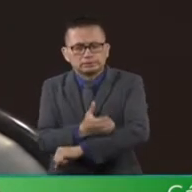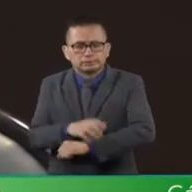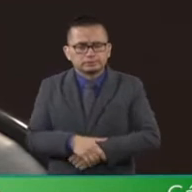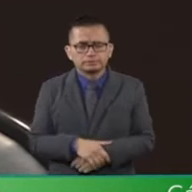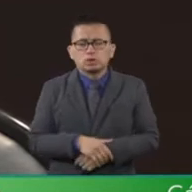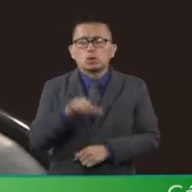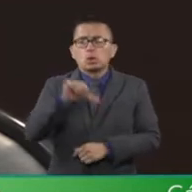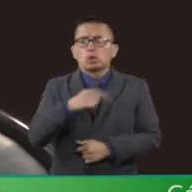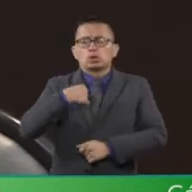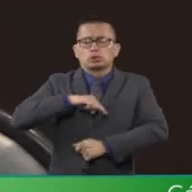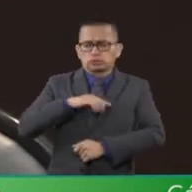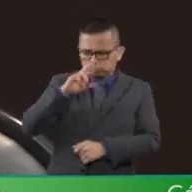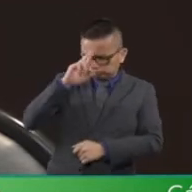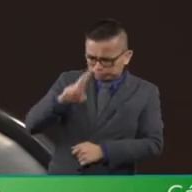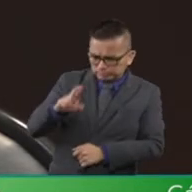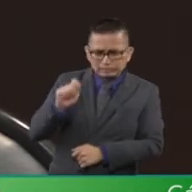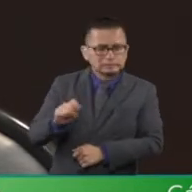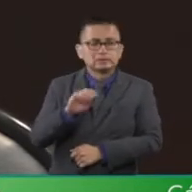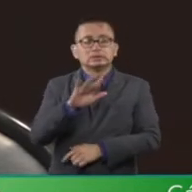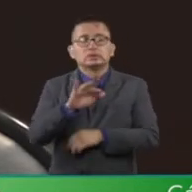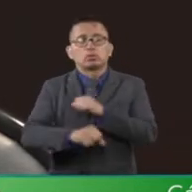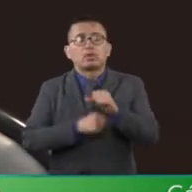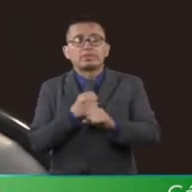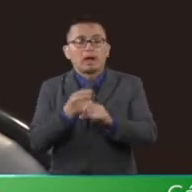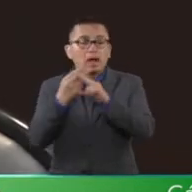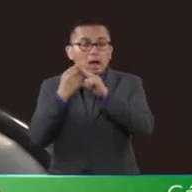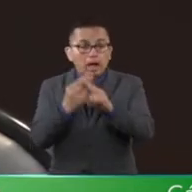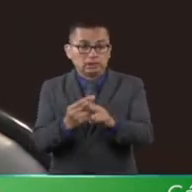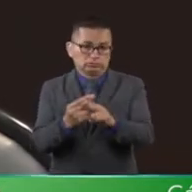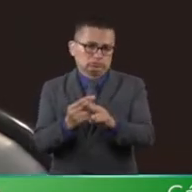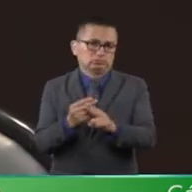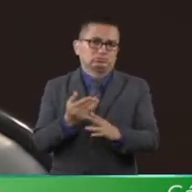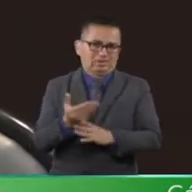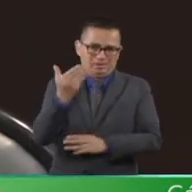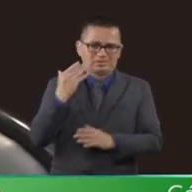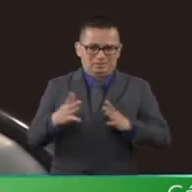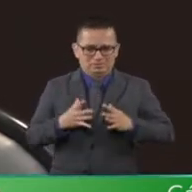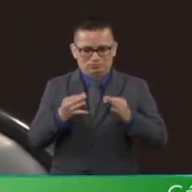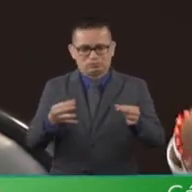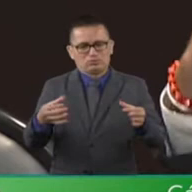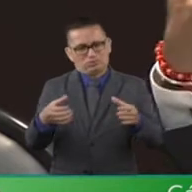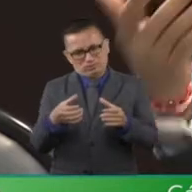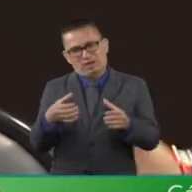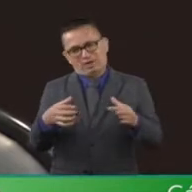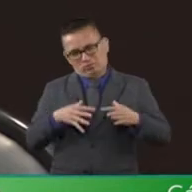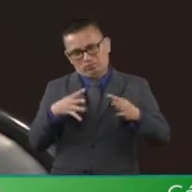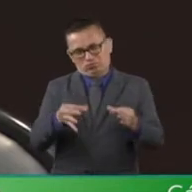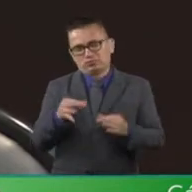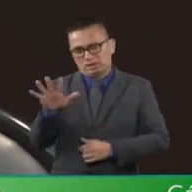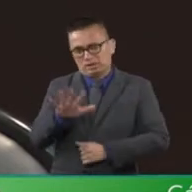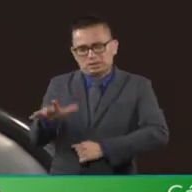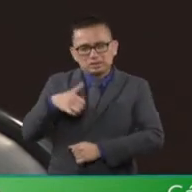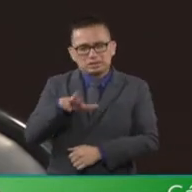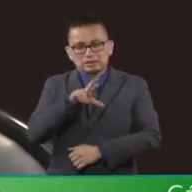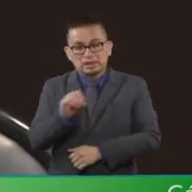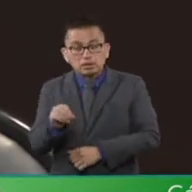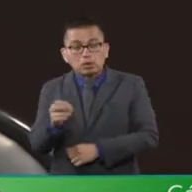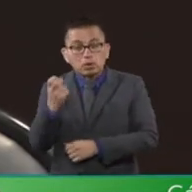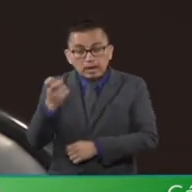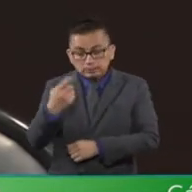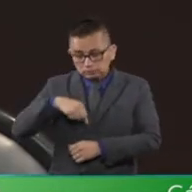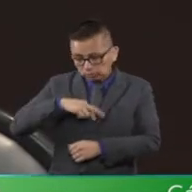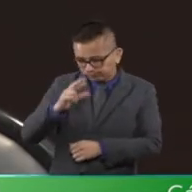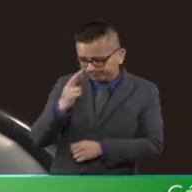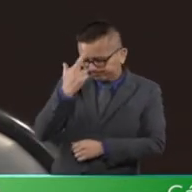creación del Estado libre y autónomo soberano de Quintana ro nos perite de reflexionar sobre la